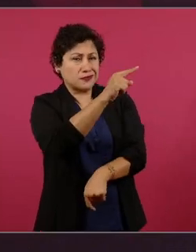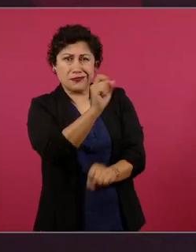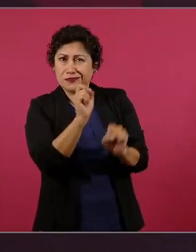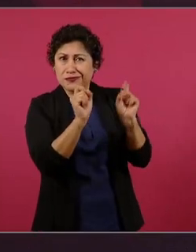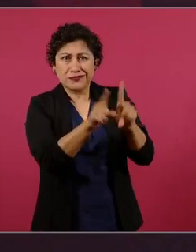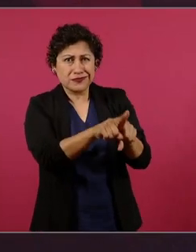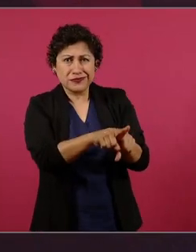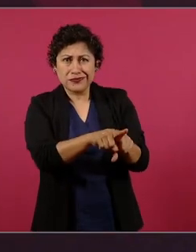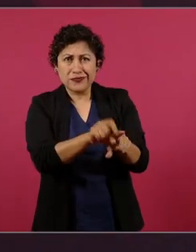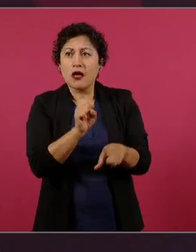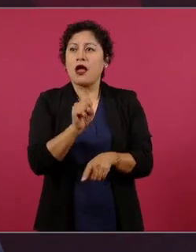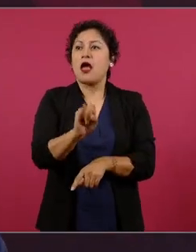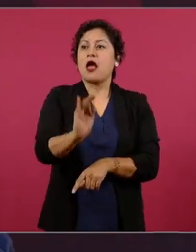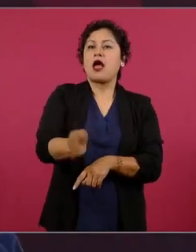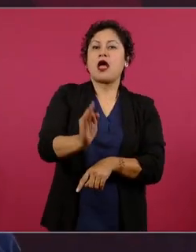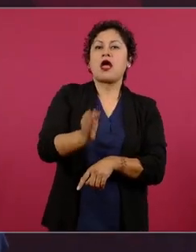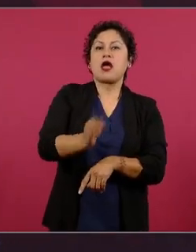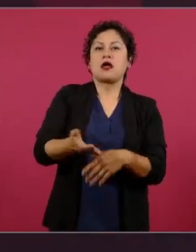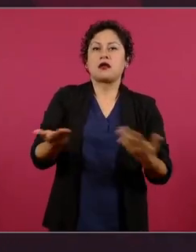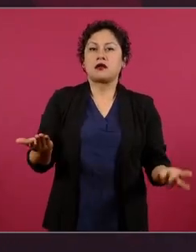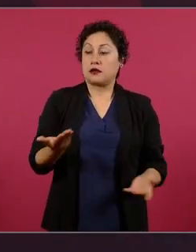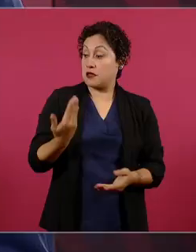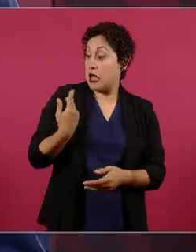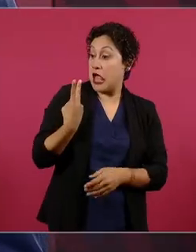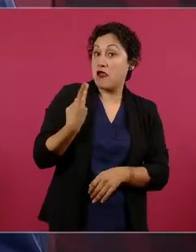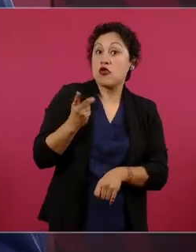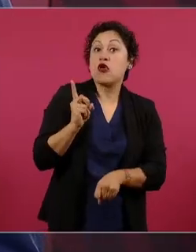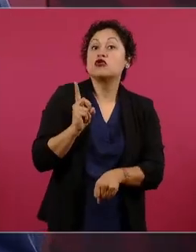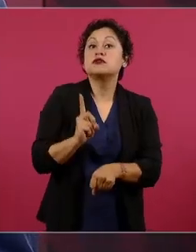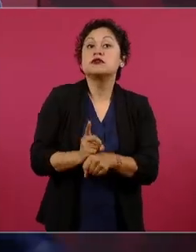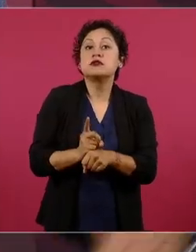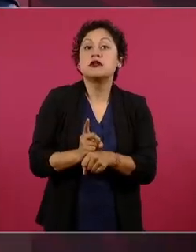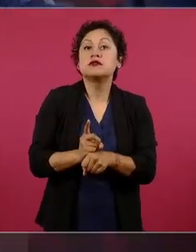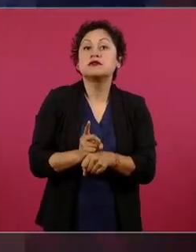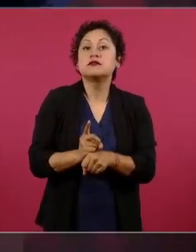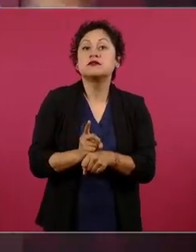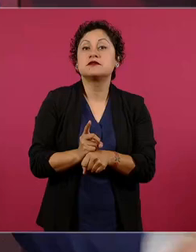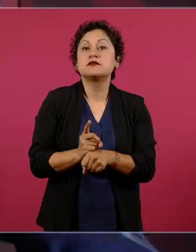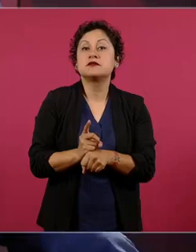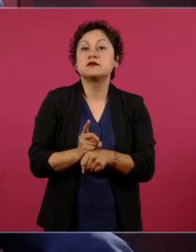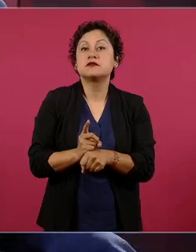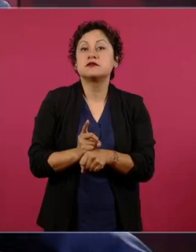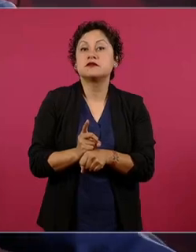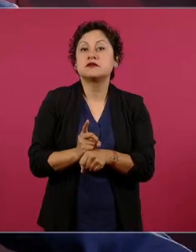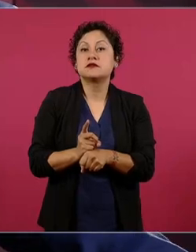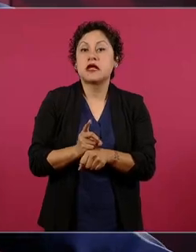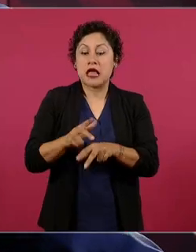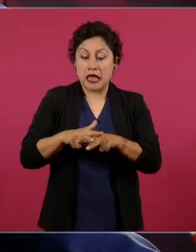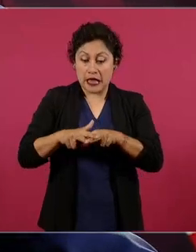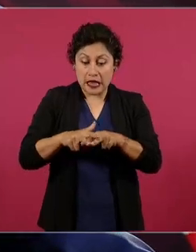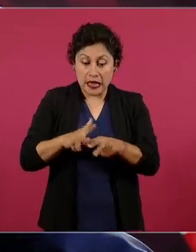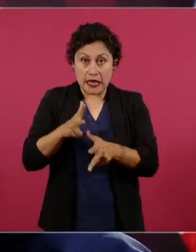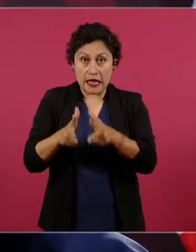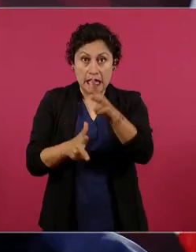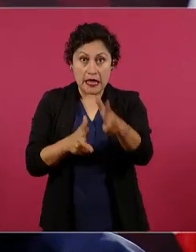Hace dos días, ¿quiénes votaron para que no haya trenes de pasajeros?